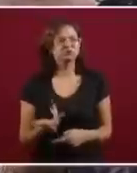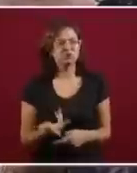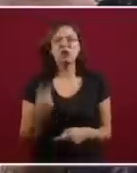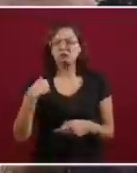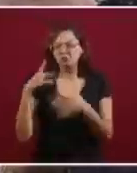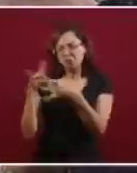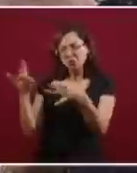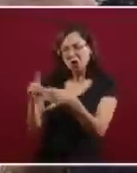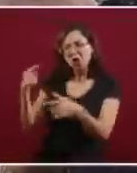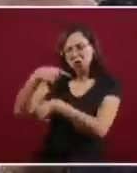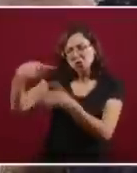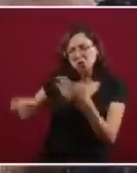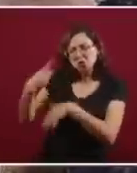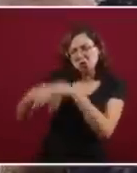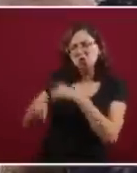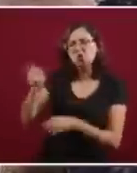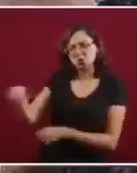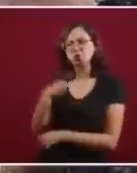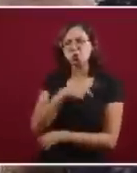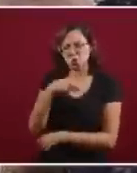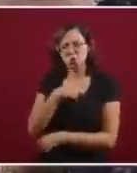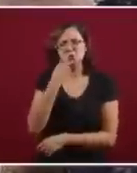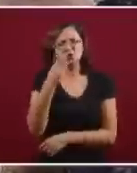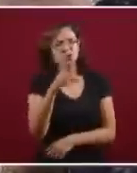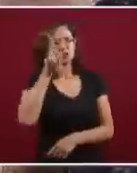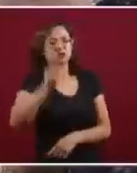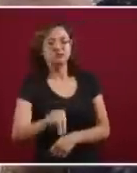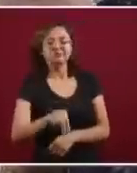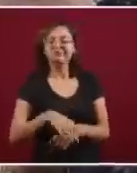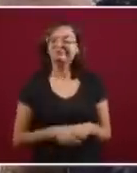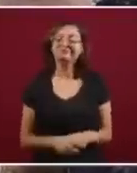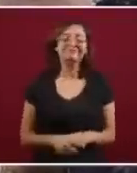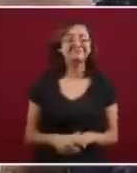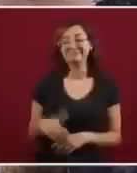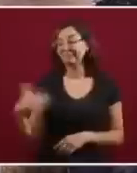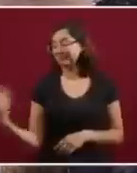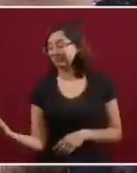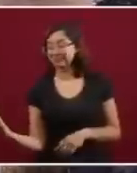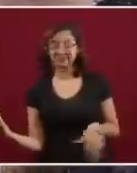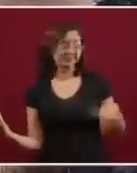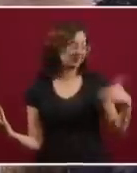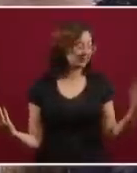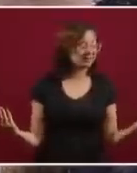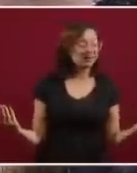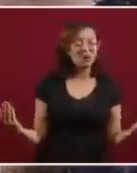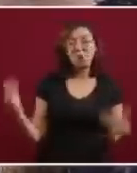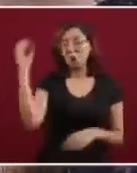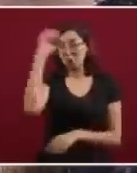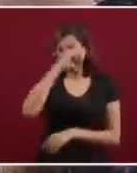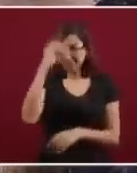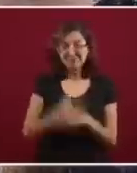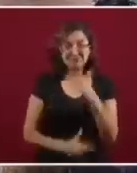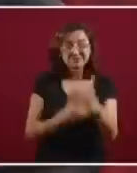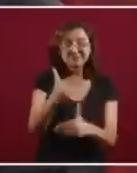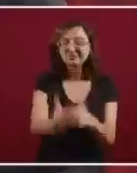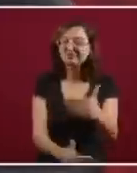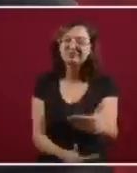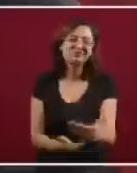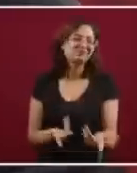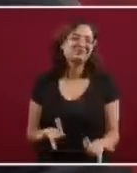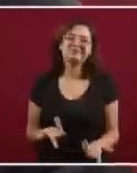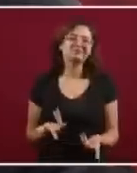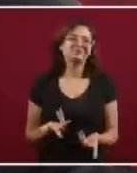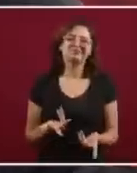no ni uno ni otro extremo han logrado tener un progreso significativo por las distintas